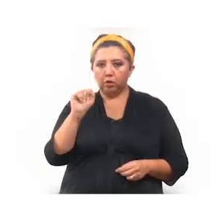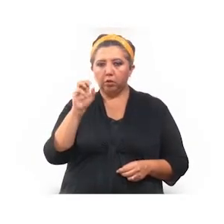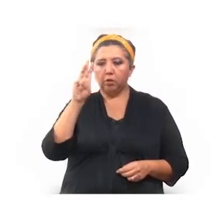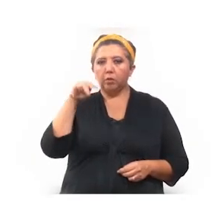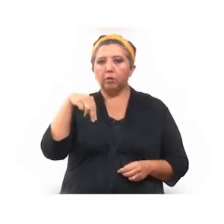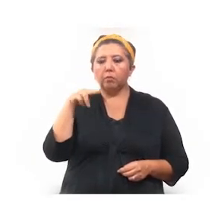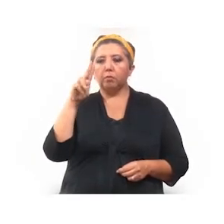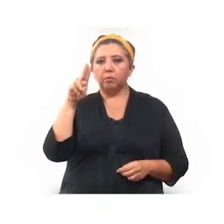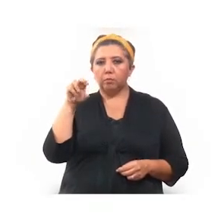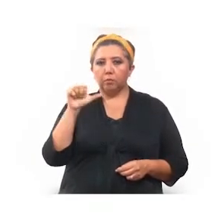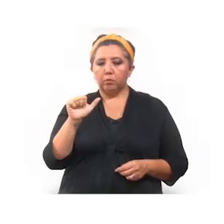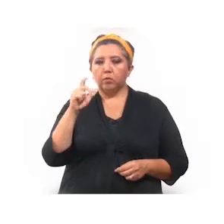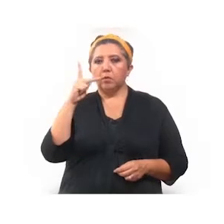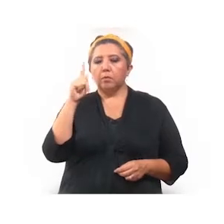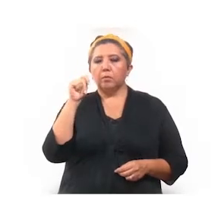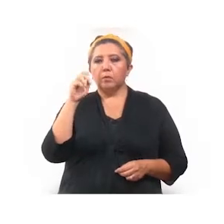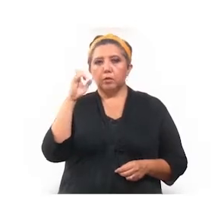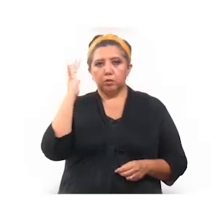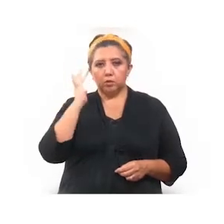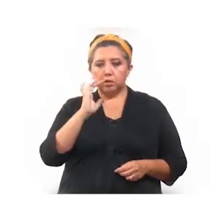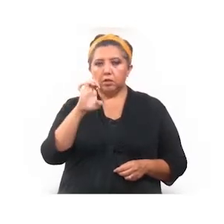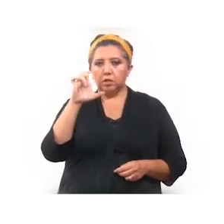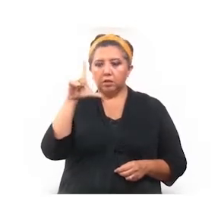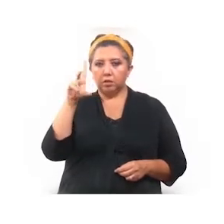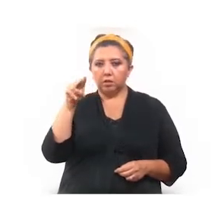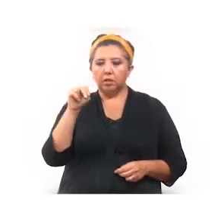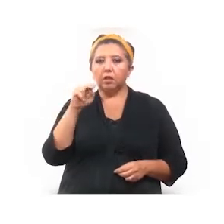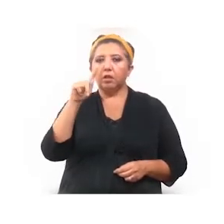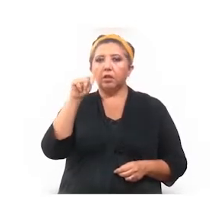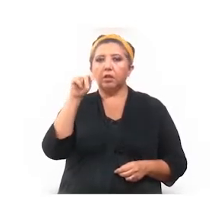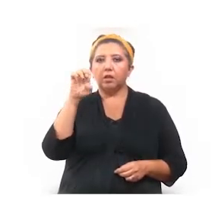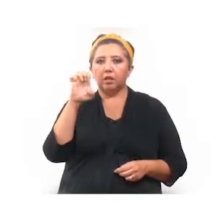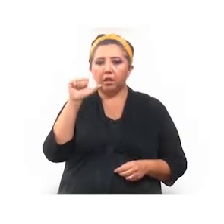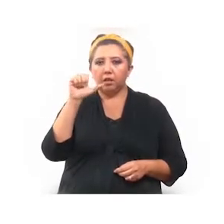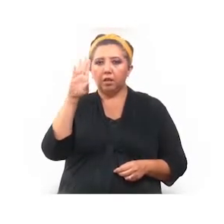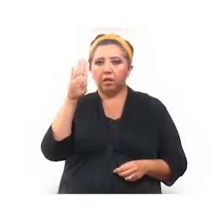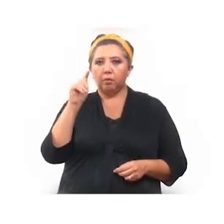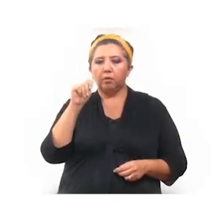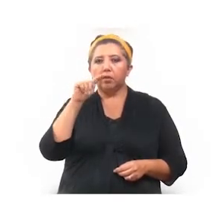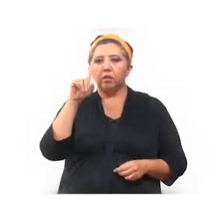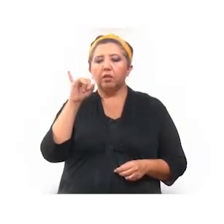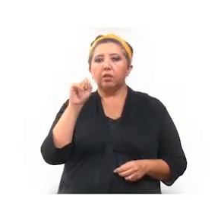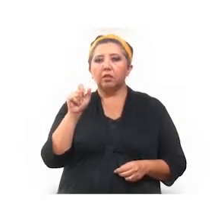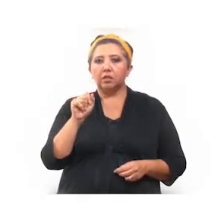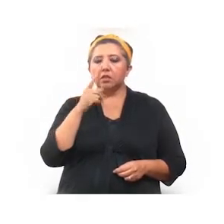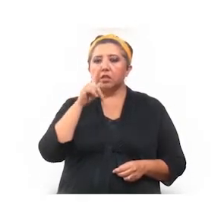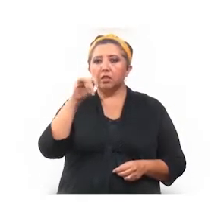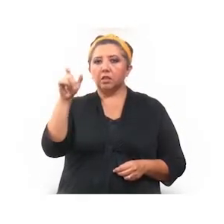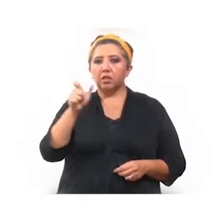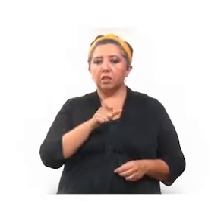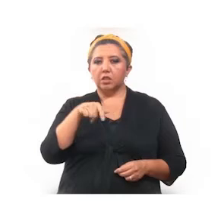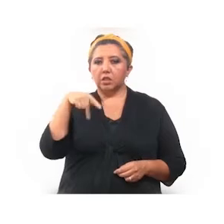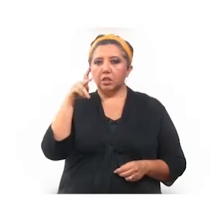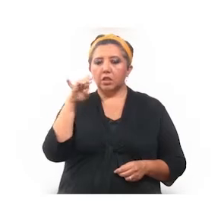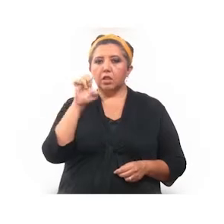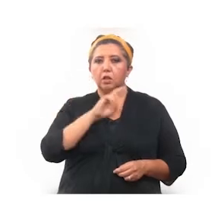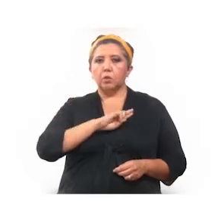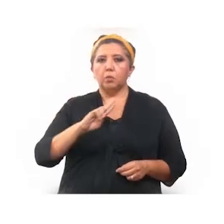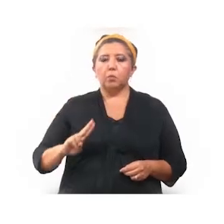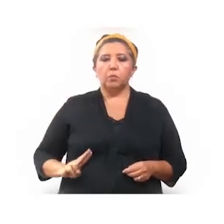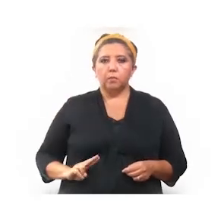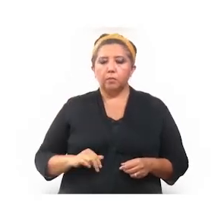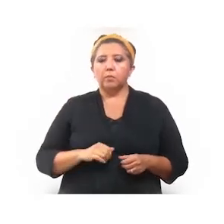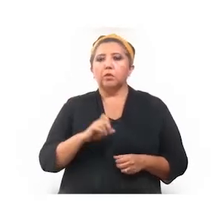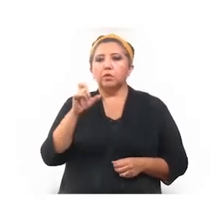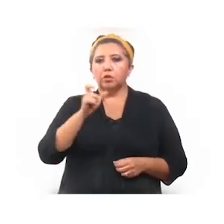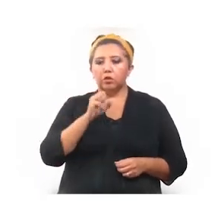Muna, Oxcuxcap, Peto, Santa Elena, Sotuta, Teabo, Temozón, Tetis, Tinum, Tixcacalcupul, Humán y